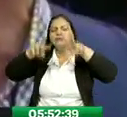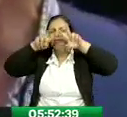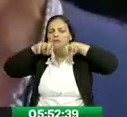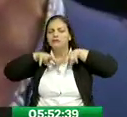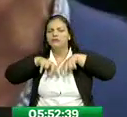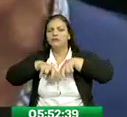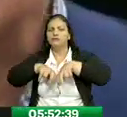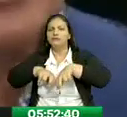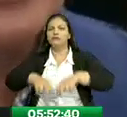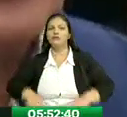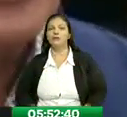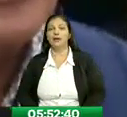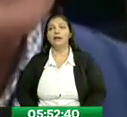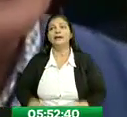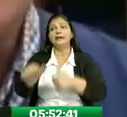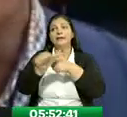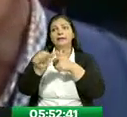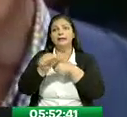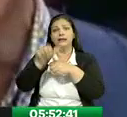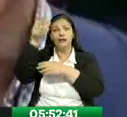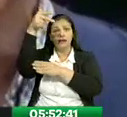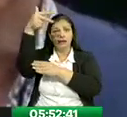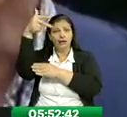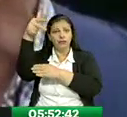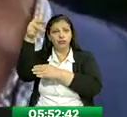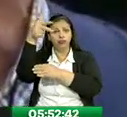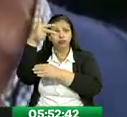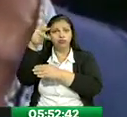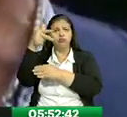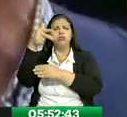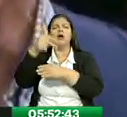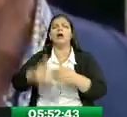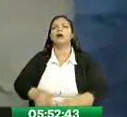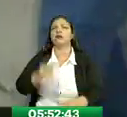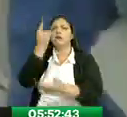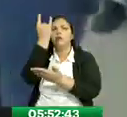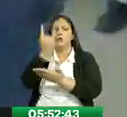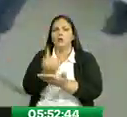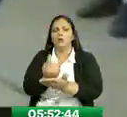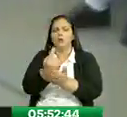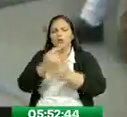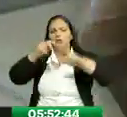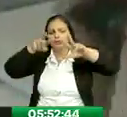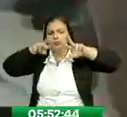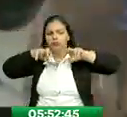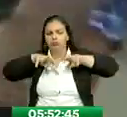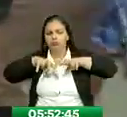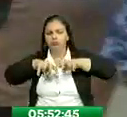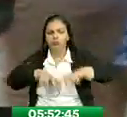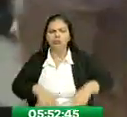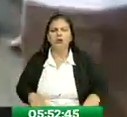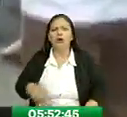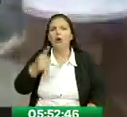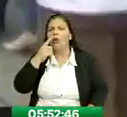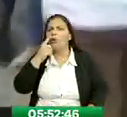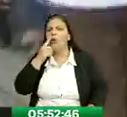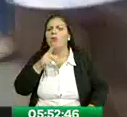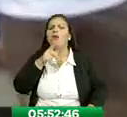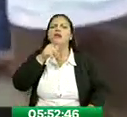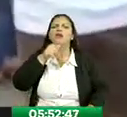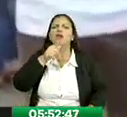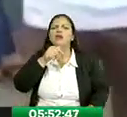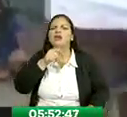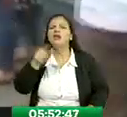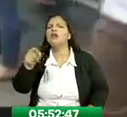de ver en las cámaras de vigilancia del sector si los hubiera algún indicio de verle,